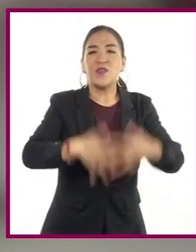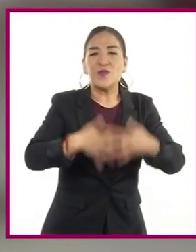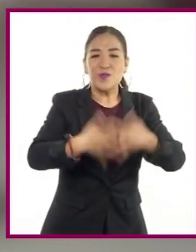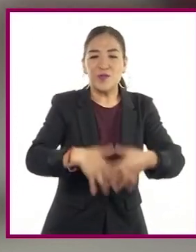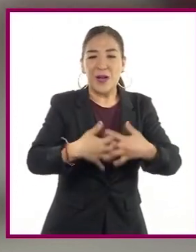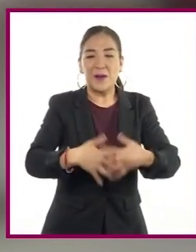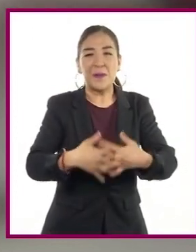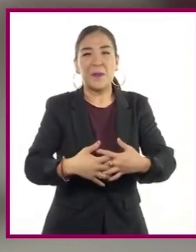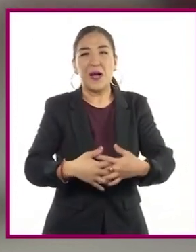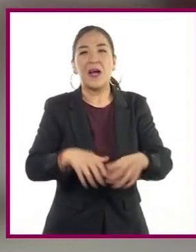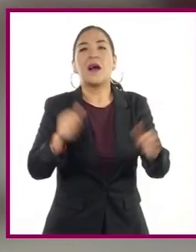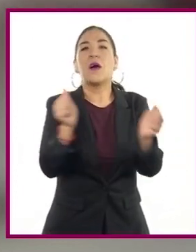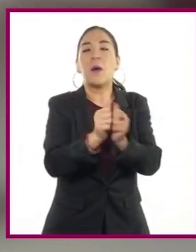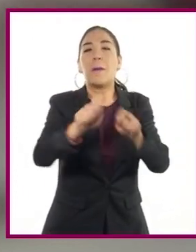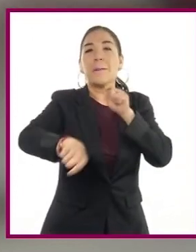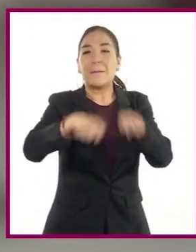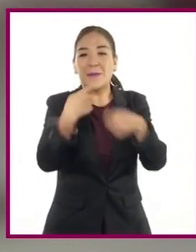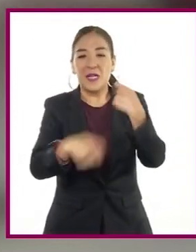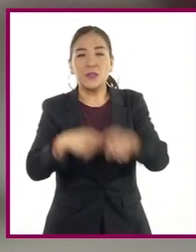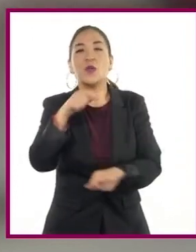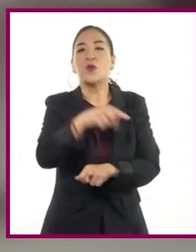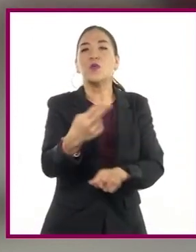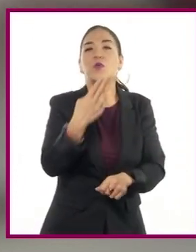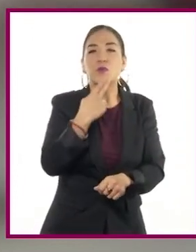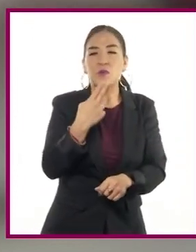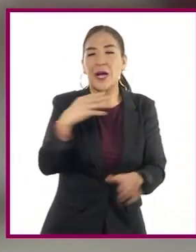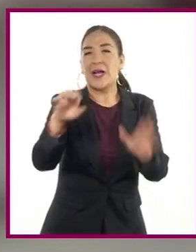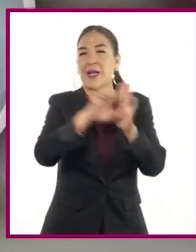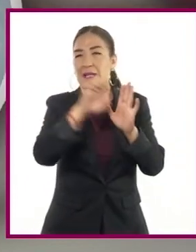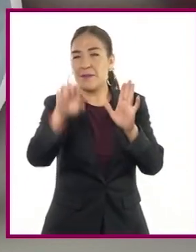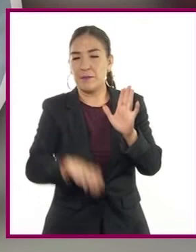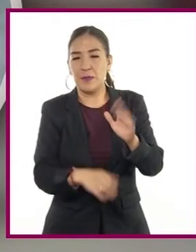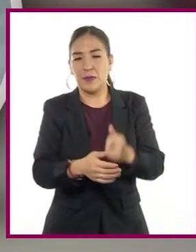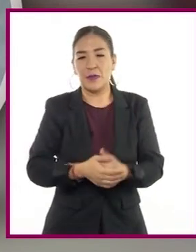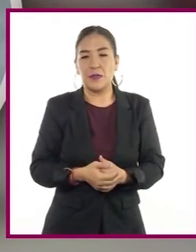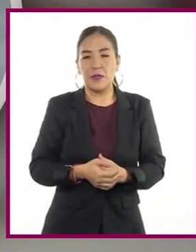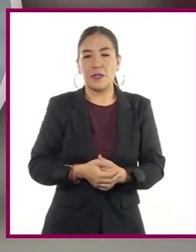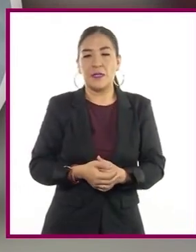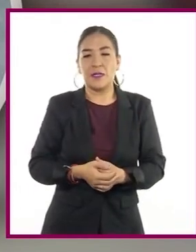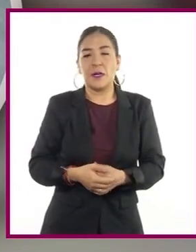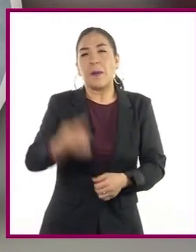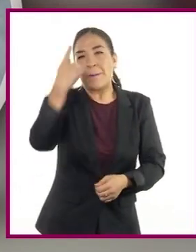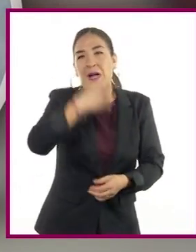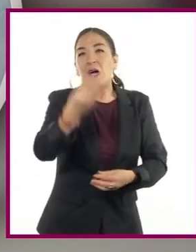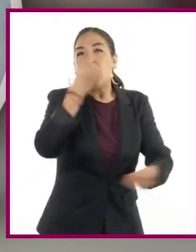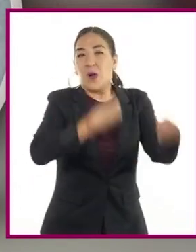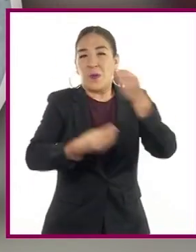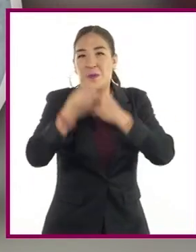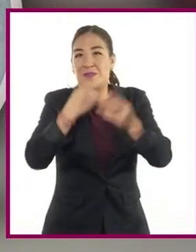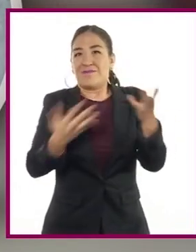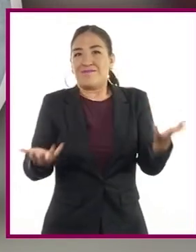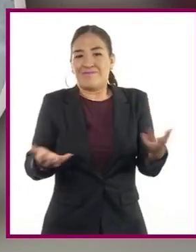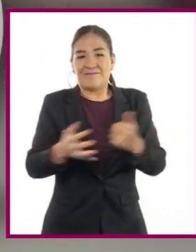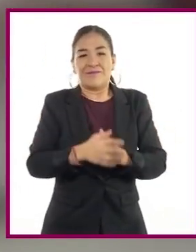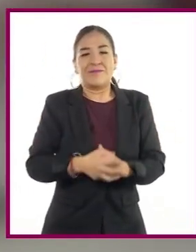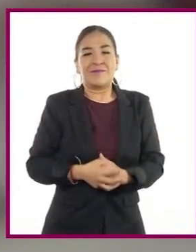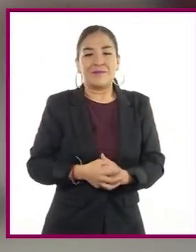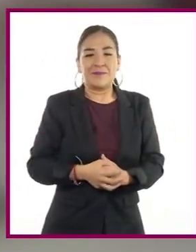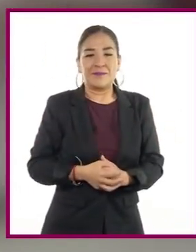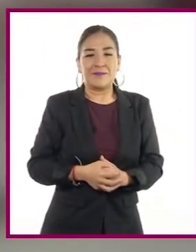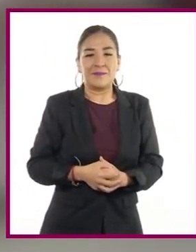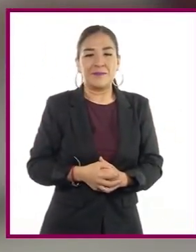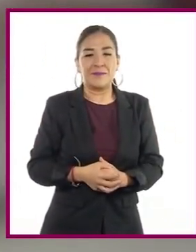fabricados con plástico y se utilicen, por ejemplo, para empaque de alimentos?